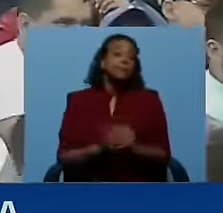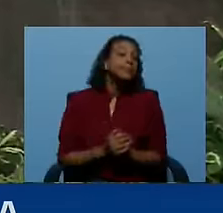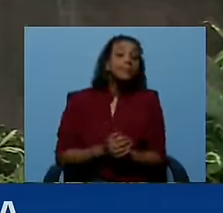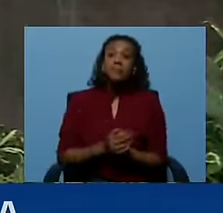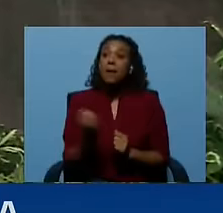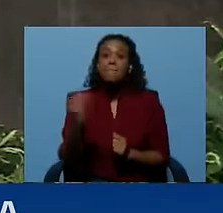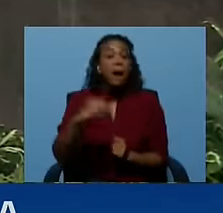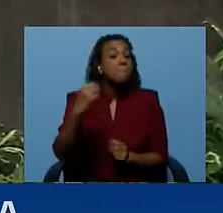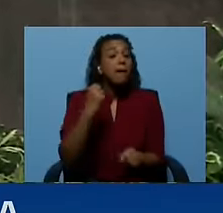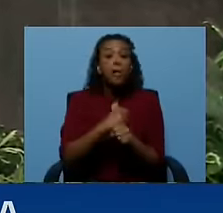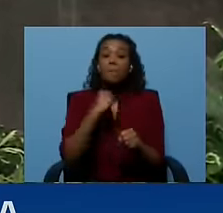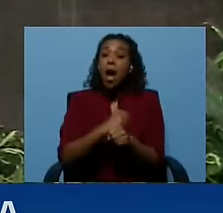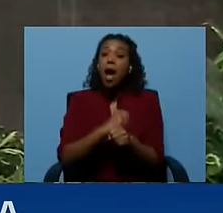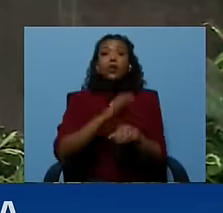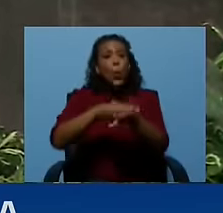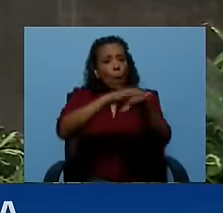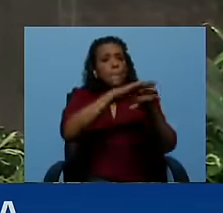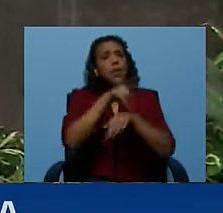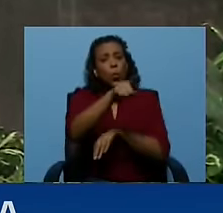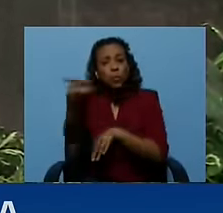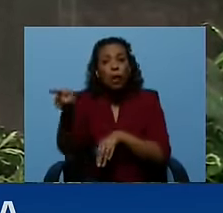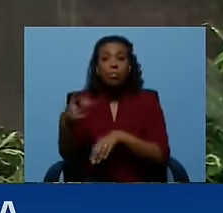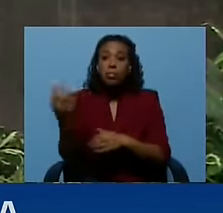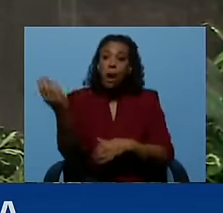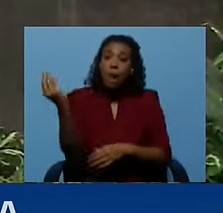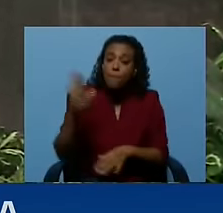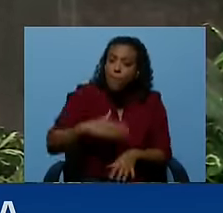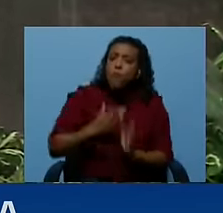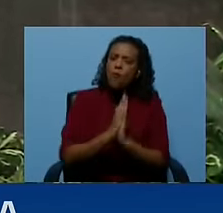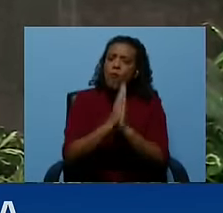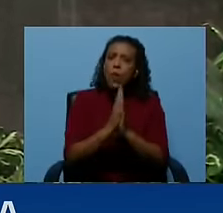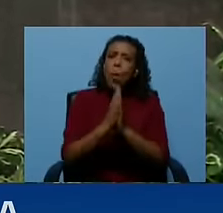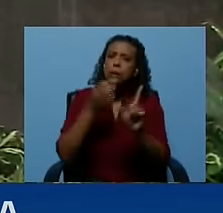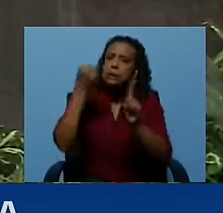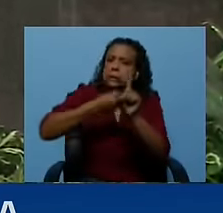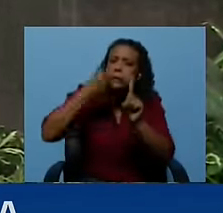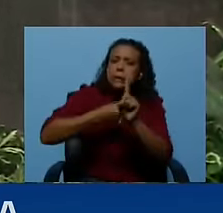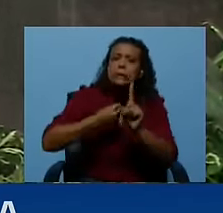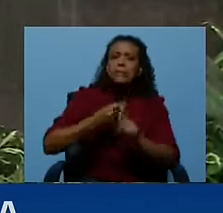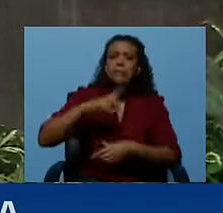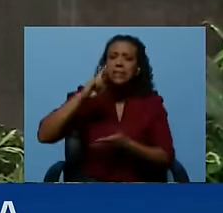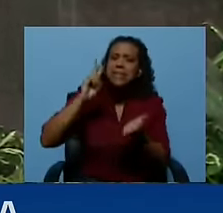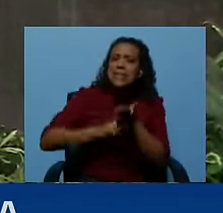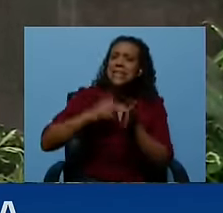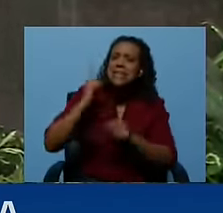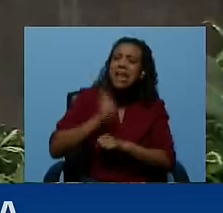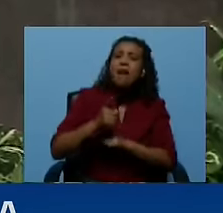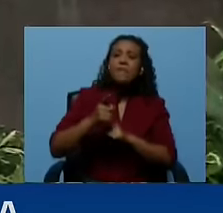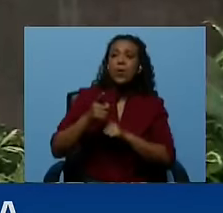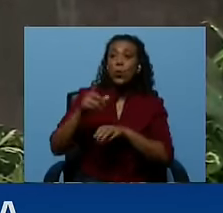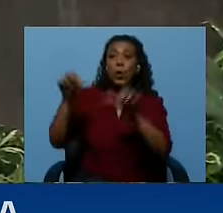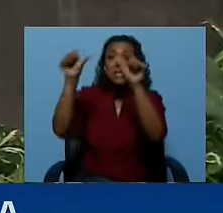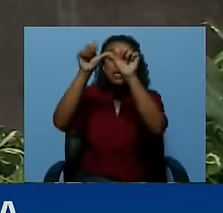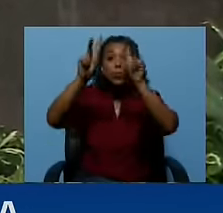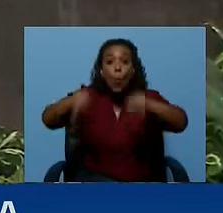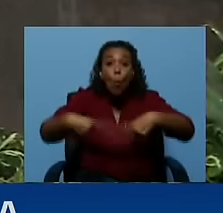Mucho más. Yo les pido más. Les pido que en la batalla del sistema